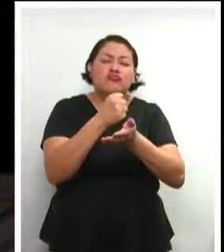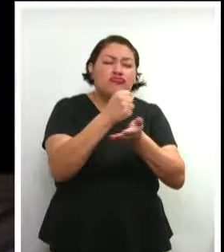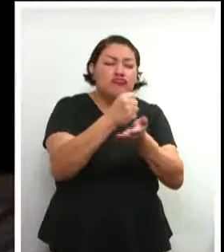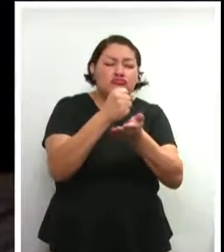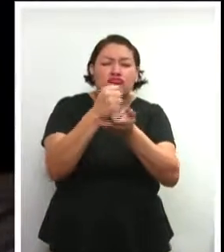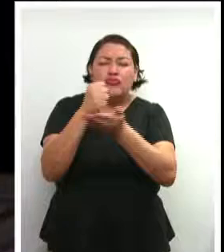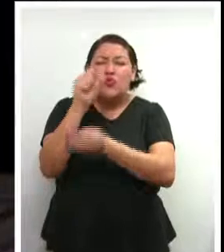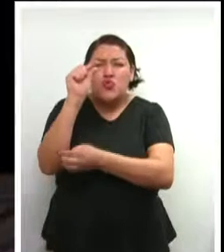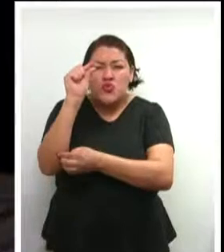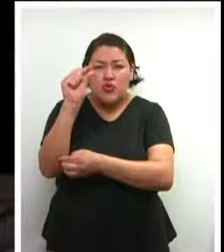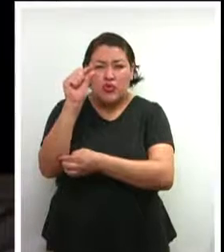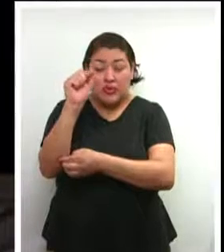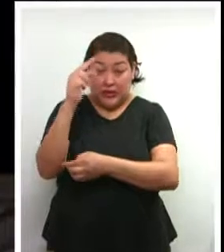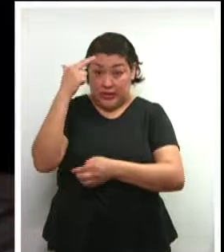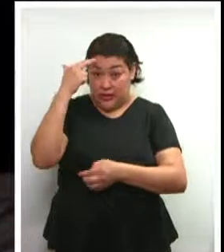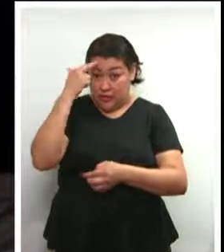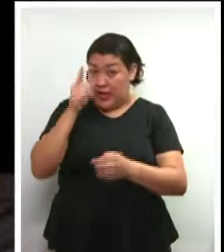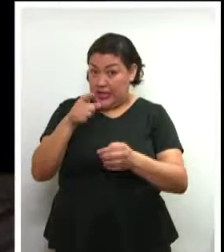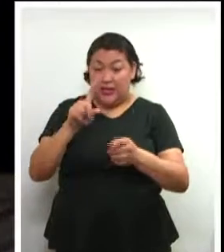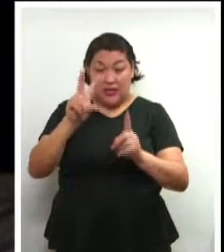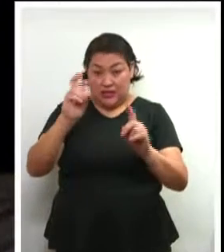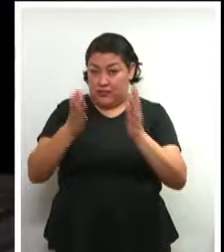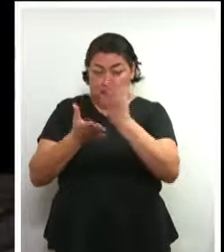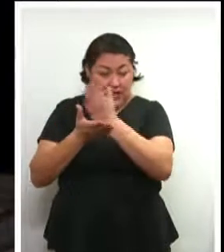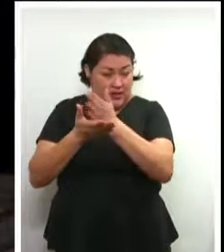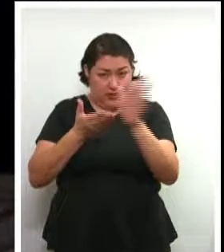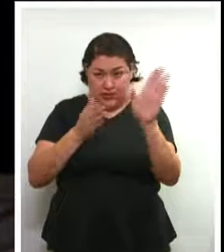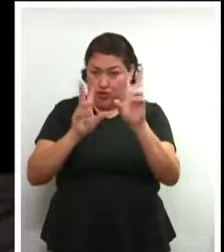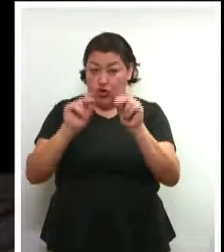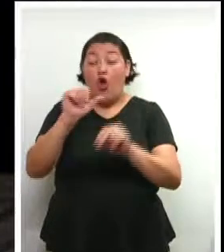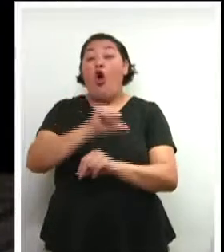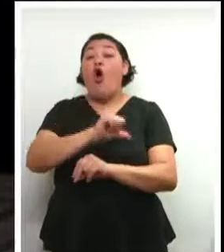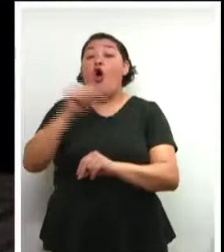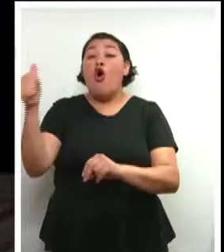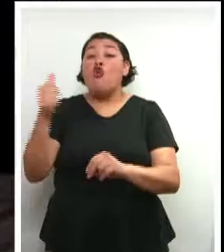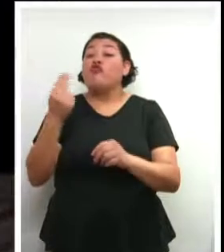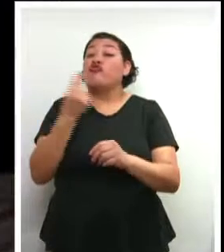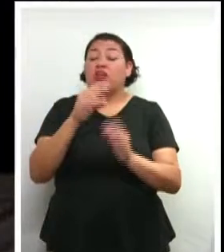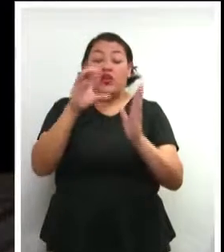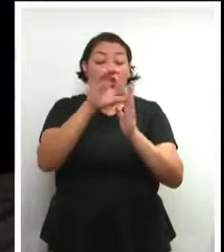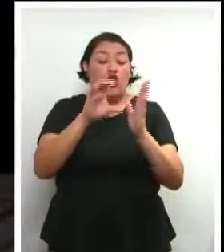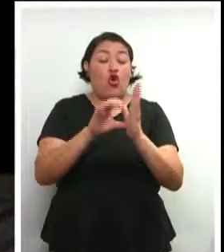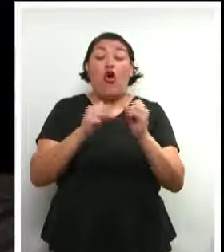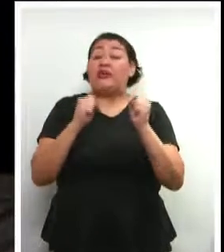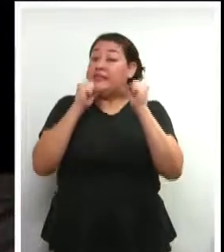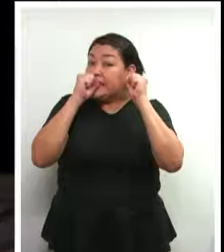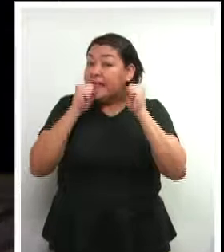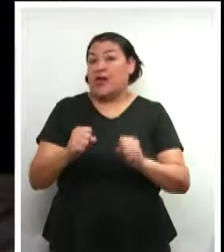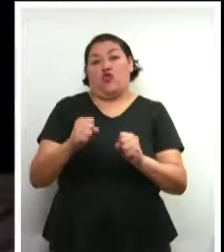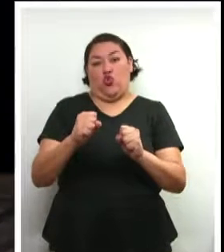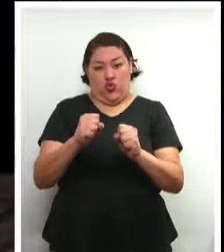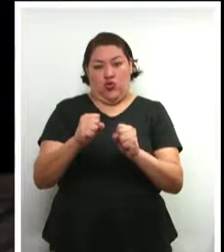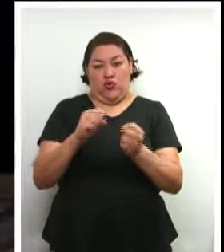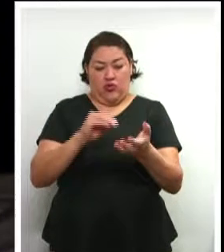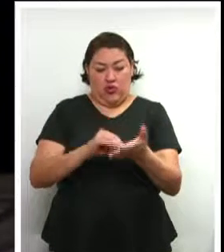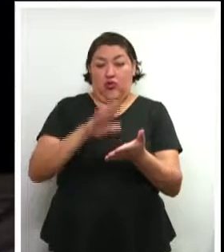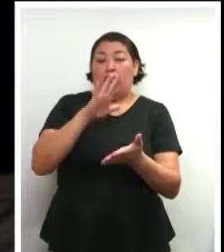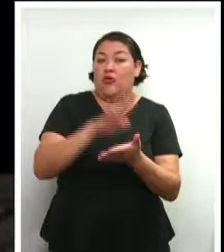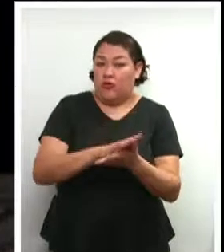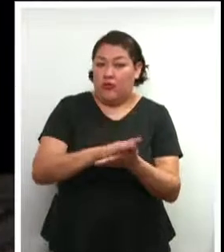estamos hablando aquí del presupuesto participativo, estamos hablando aquí de una garantía constitucional para que quede etiquetado un